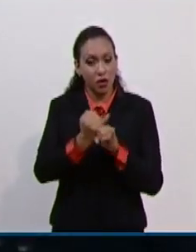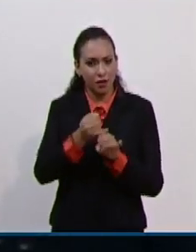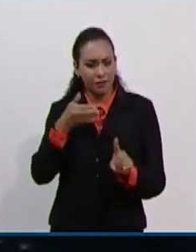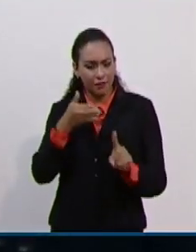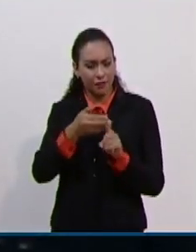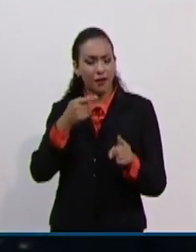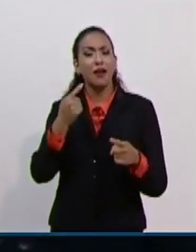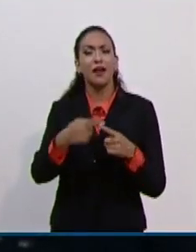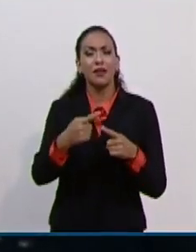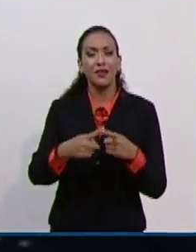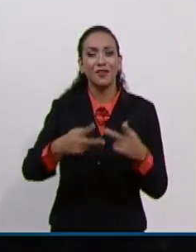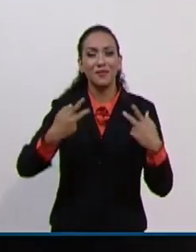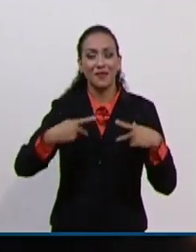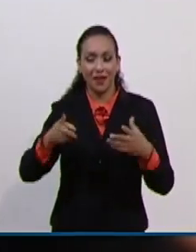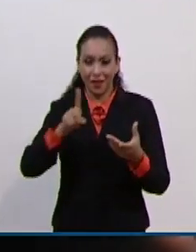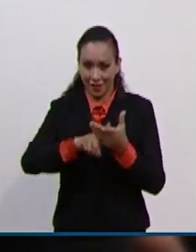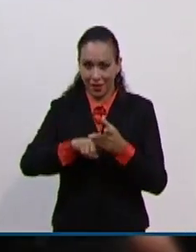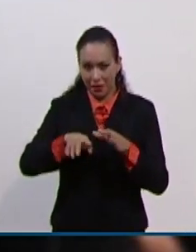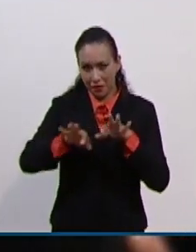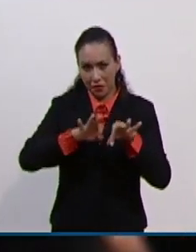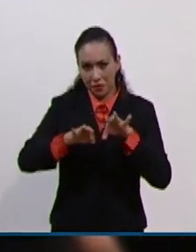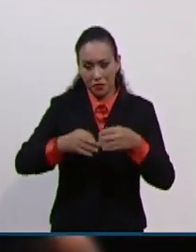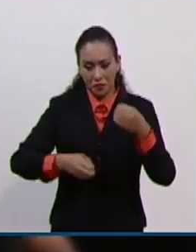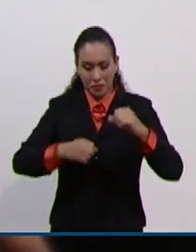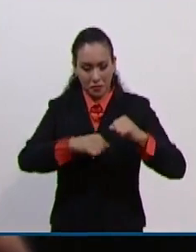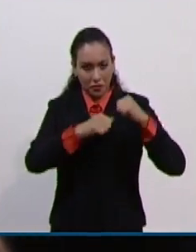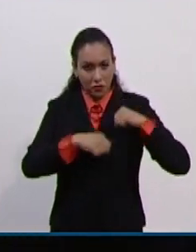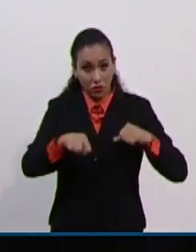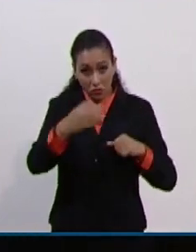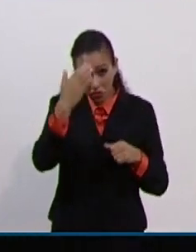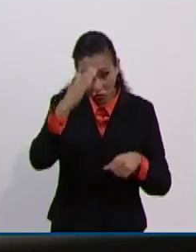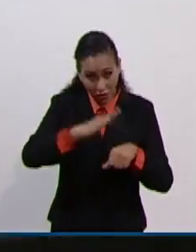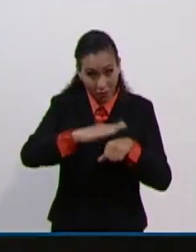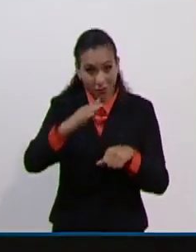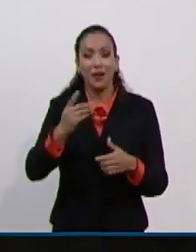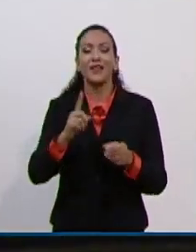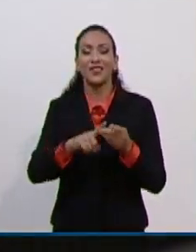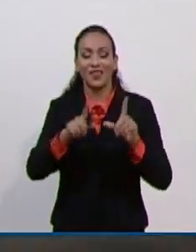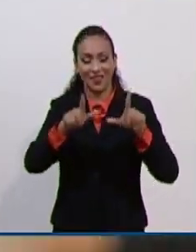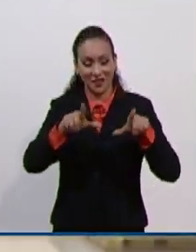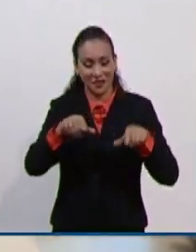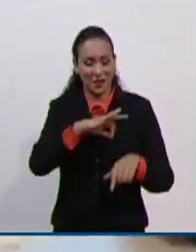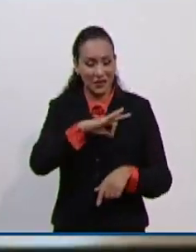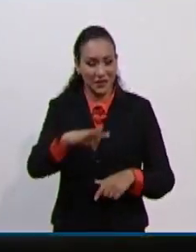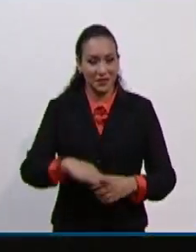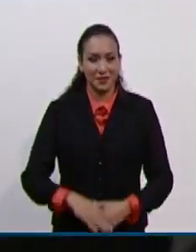del Poder Judicial de la Federación y puede consultar más detalles en su sitio web y redes sociales.